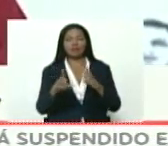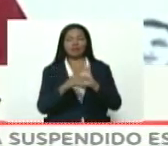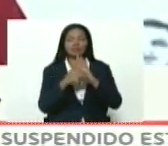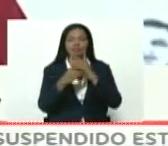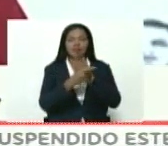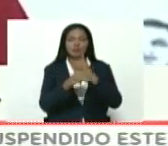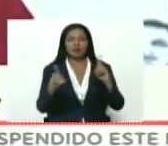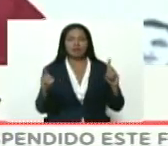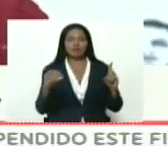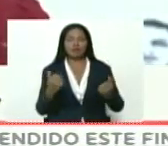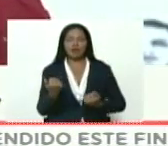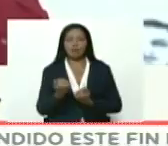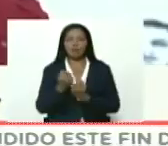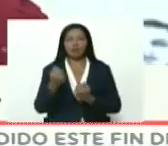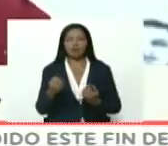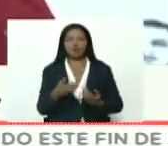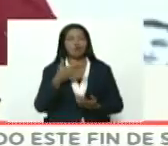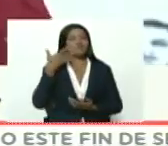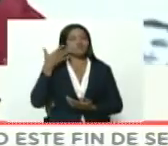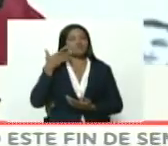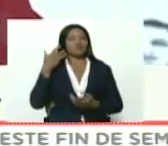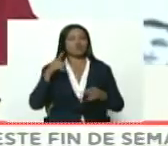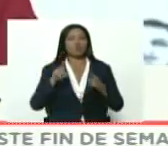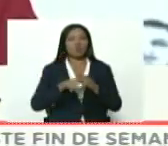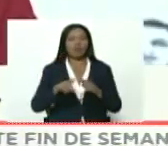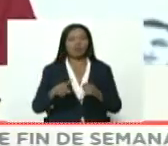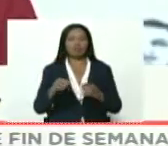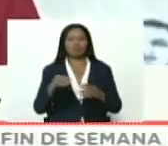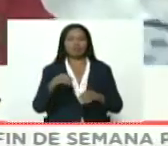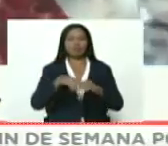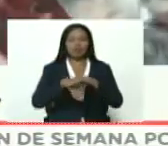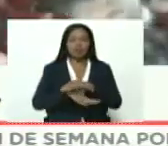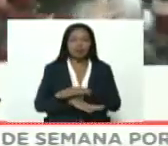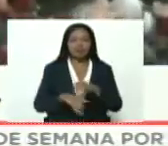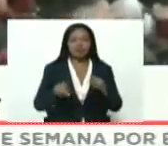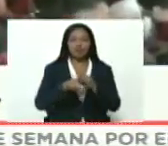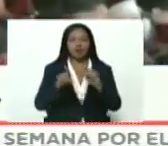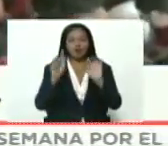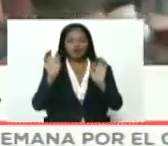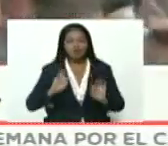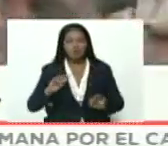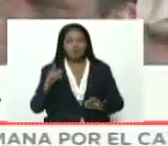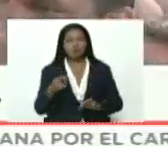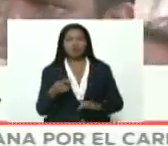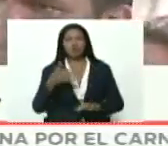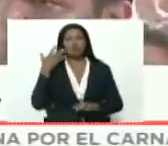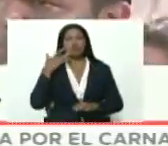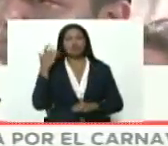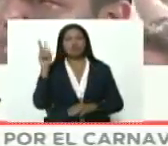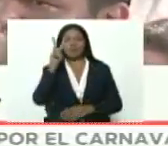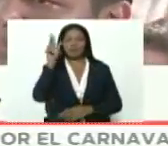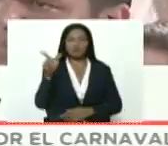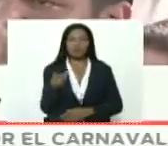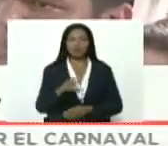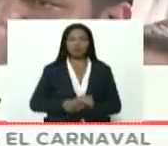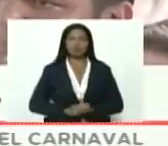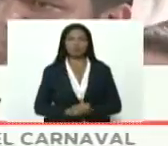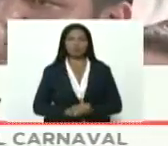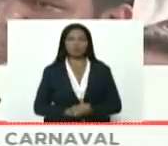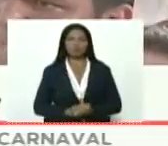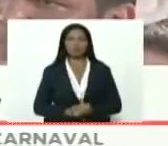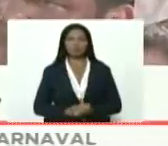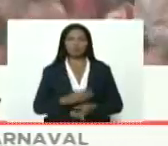democrática, soberana, orgullosa de sus raíces, orgullosos de ser venezolanos,